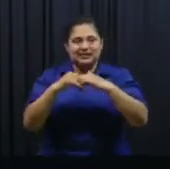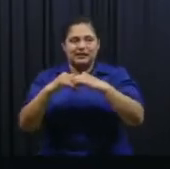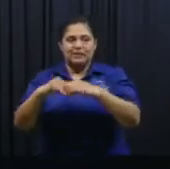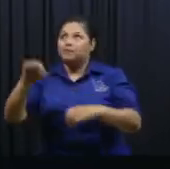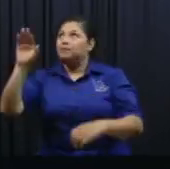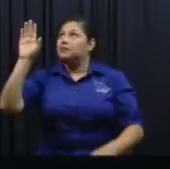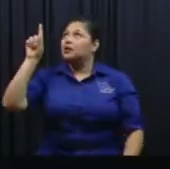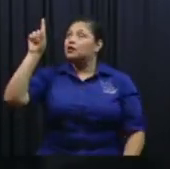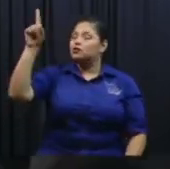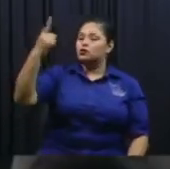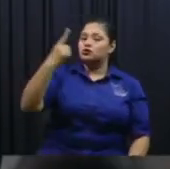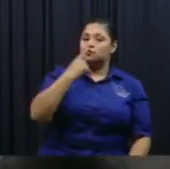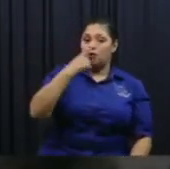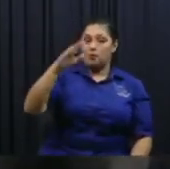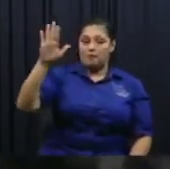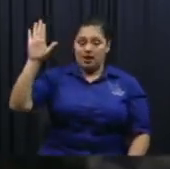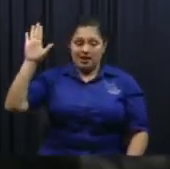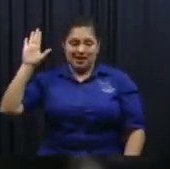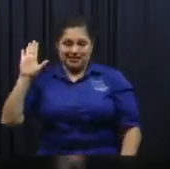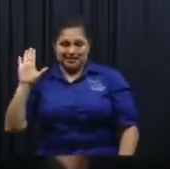sus promesas